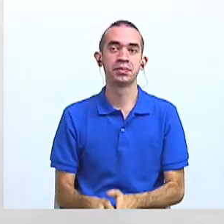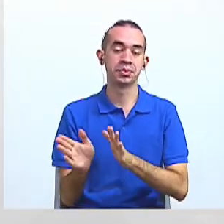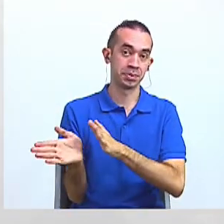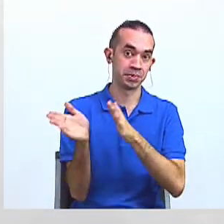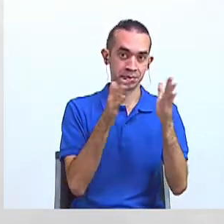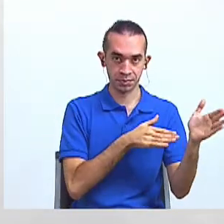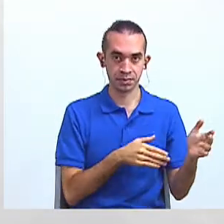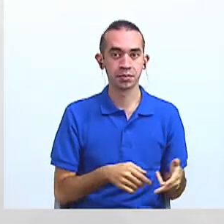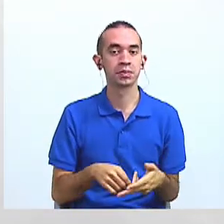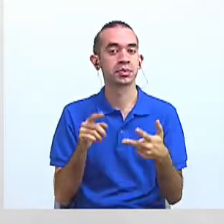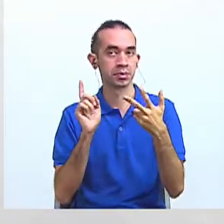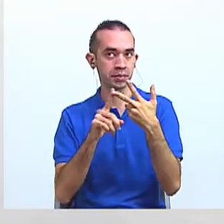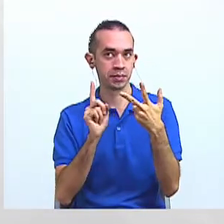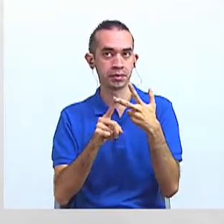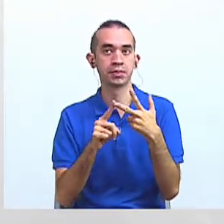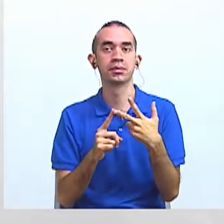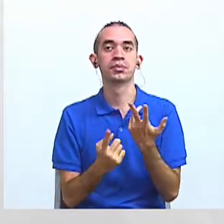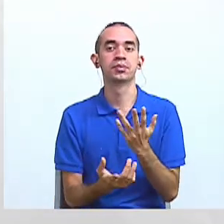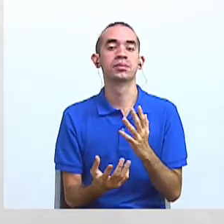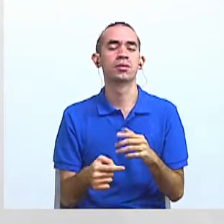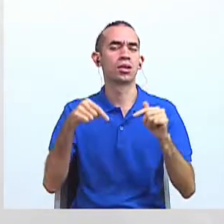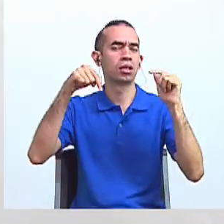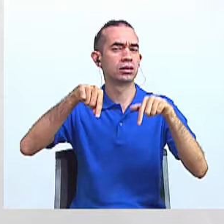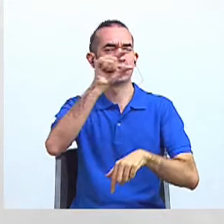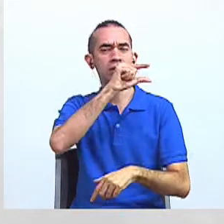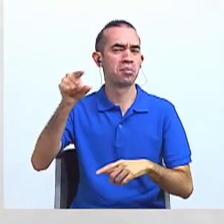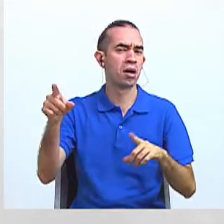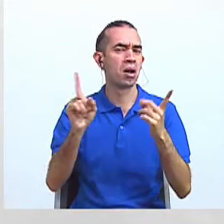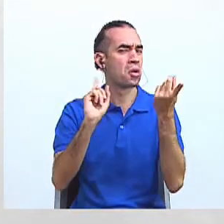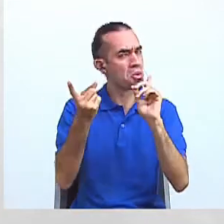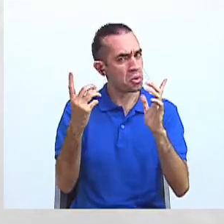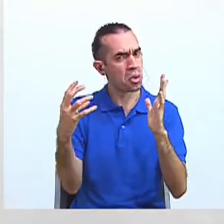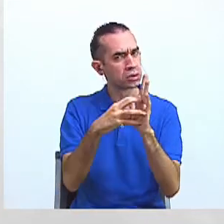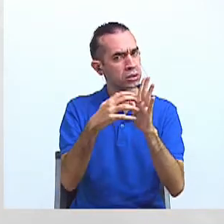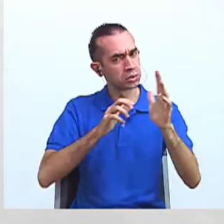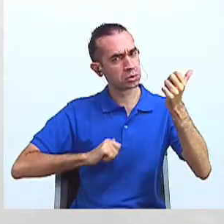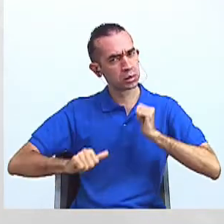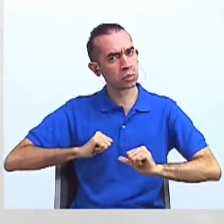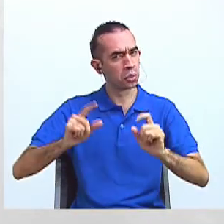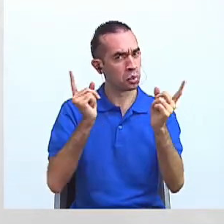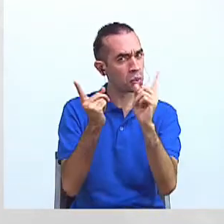Siguiente pregunta. ¿Cuál texto dramático abordaremos esta semana?